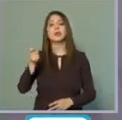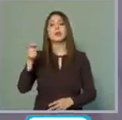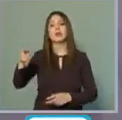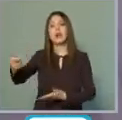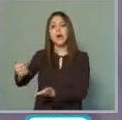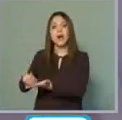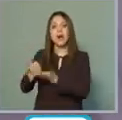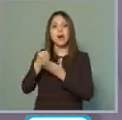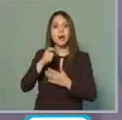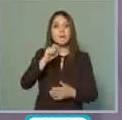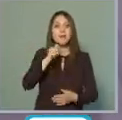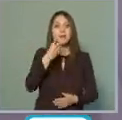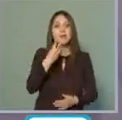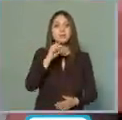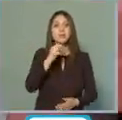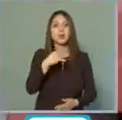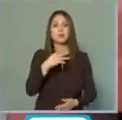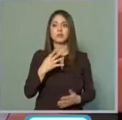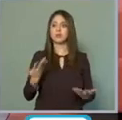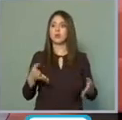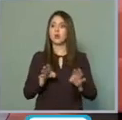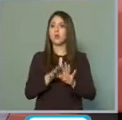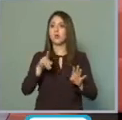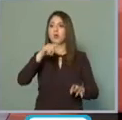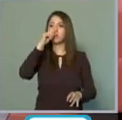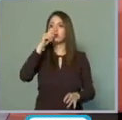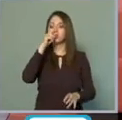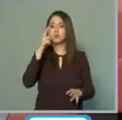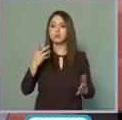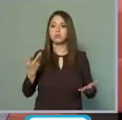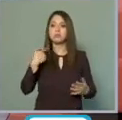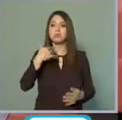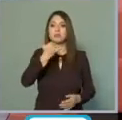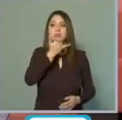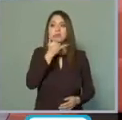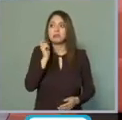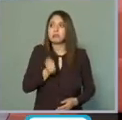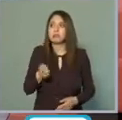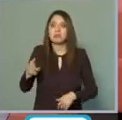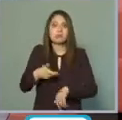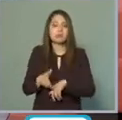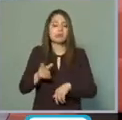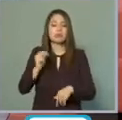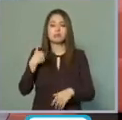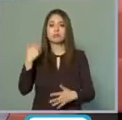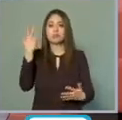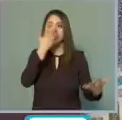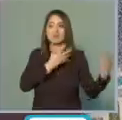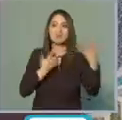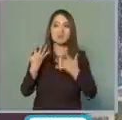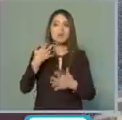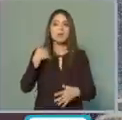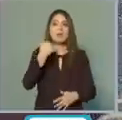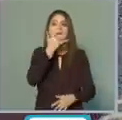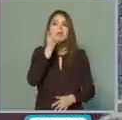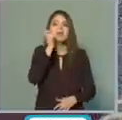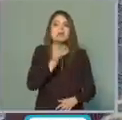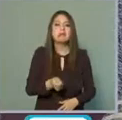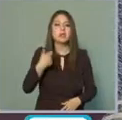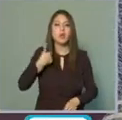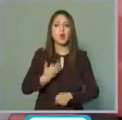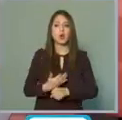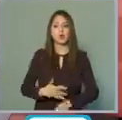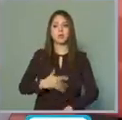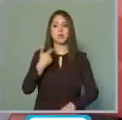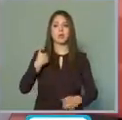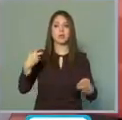¿verdad? Y les voy a explicar por Oh. qué. No, ¿qué onda con ese Muy número? bien, Alicia? Quique, muy bien. No, ¿qué significa? Ya me estás poniendo 23, nervioso. a